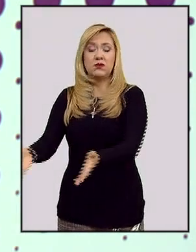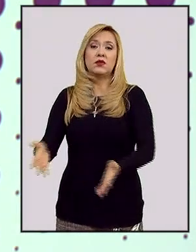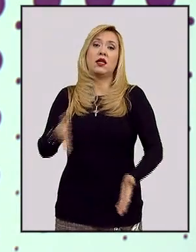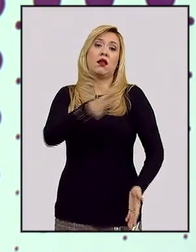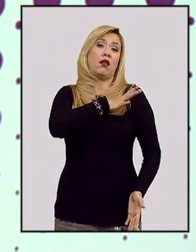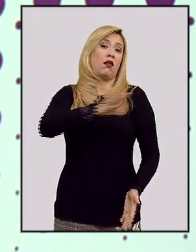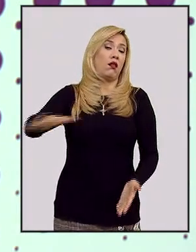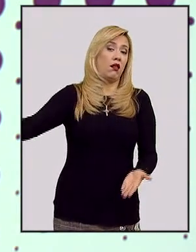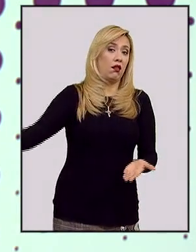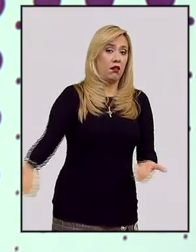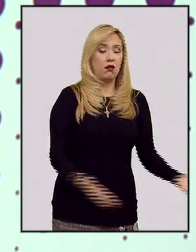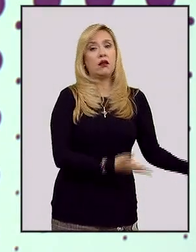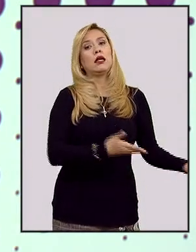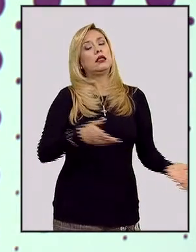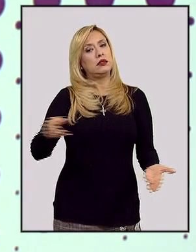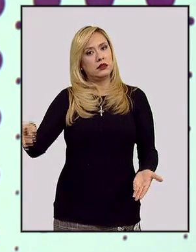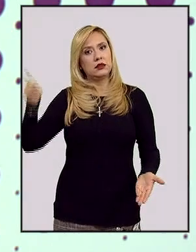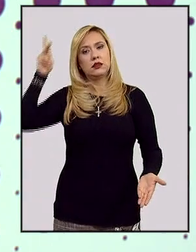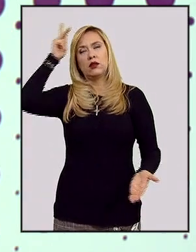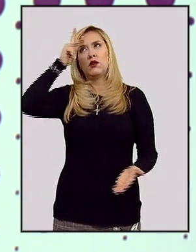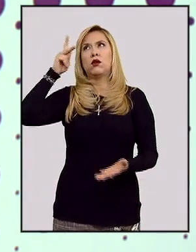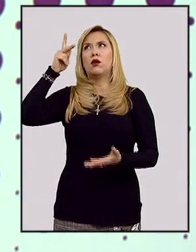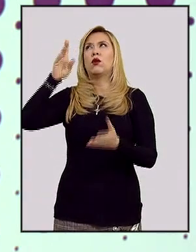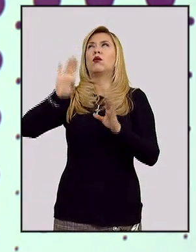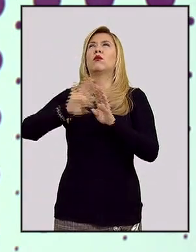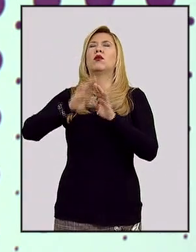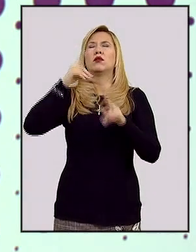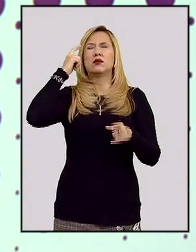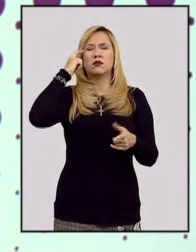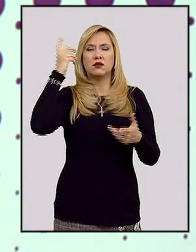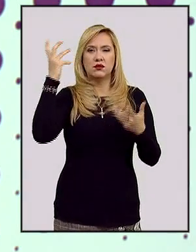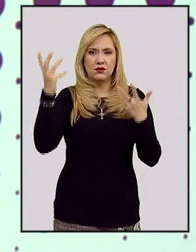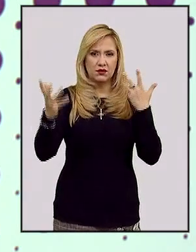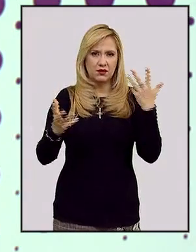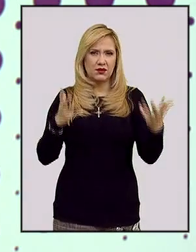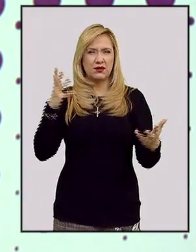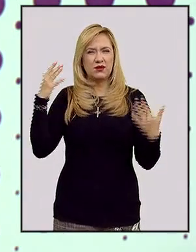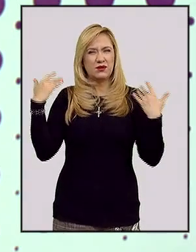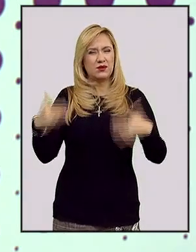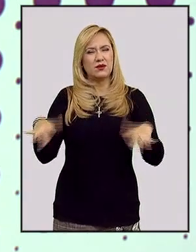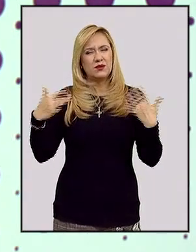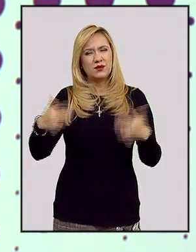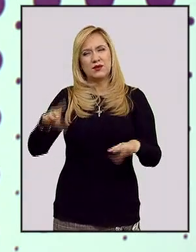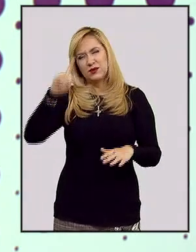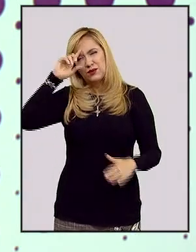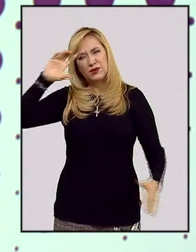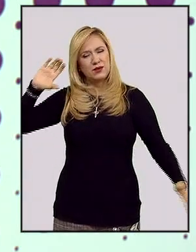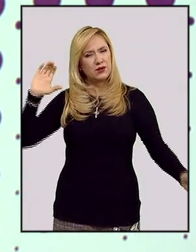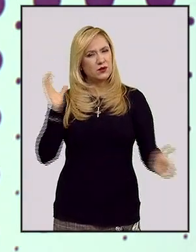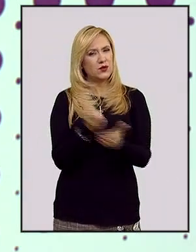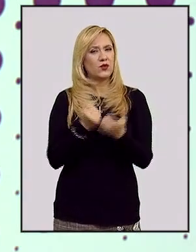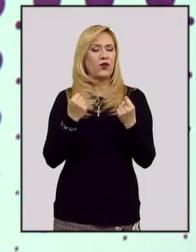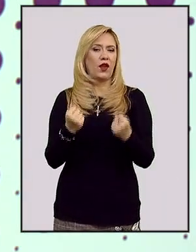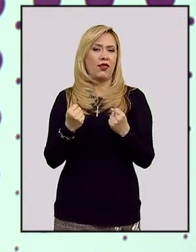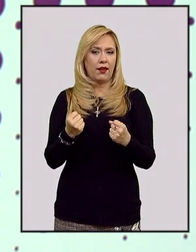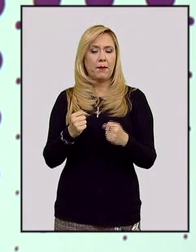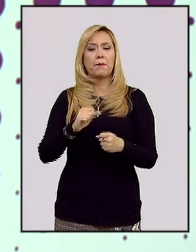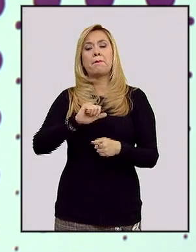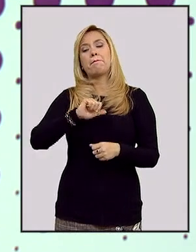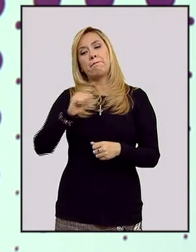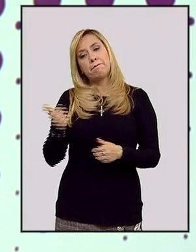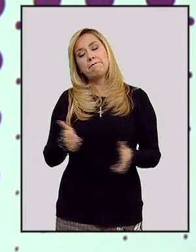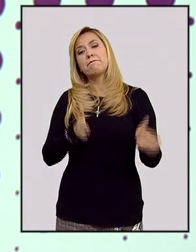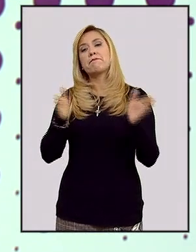hay una violencia psicológica contra las mujeres en este caso de Irma, y hemos tenido otros casos, por ejemplo, en